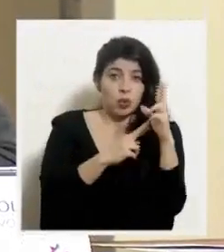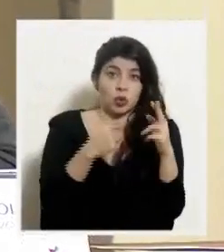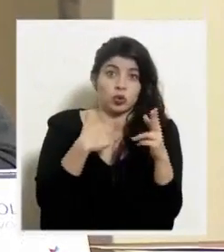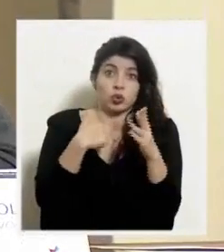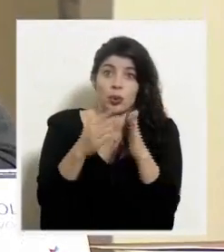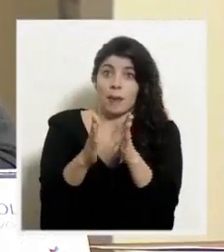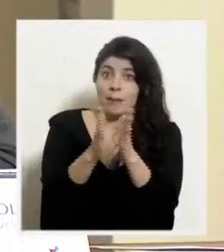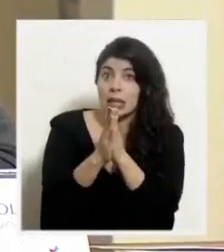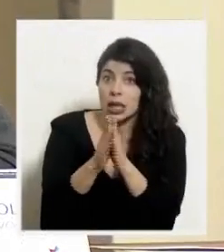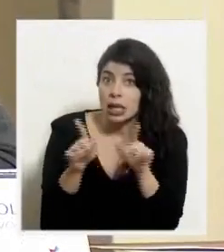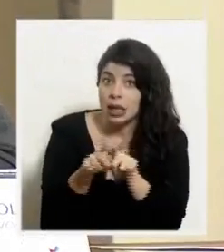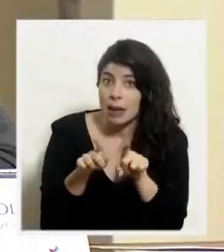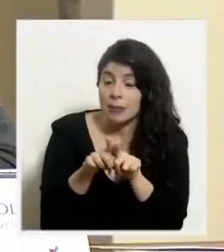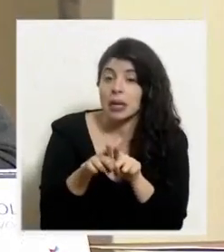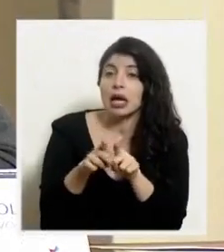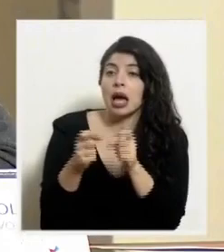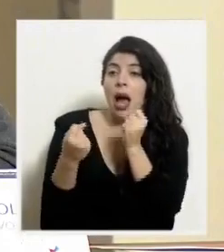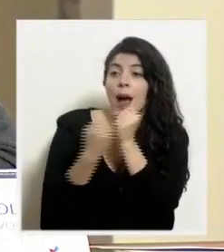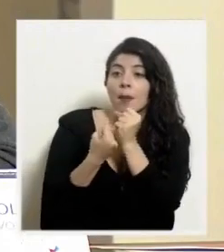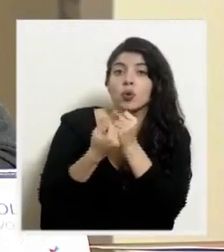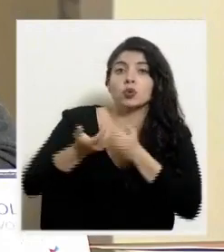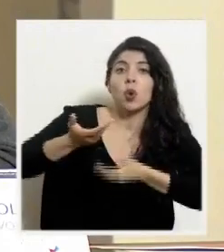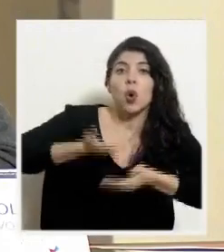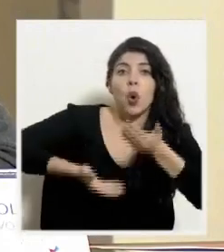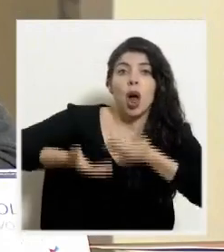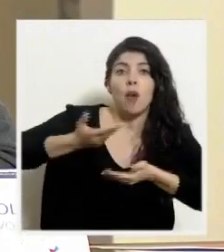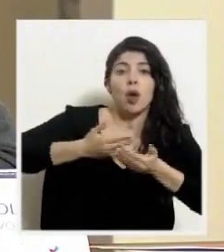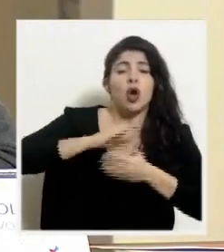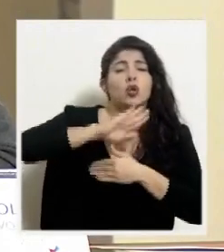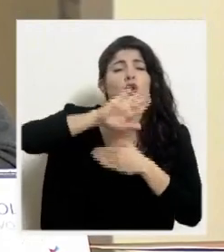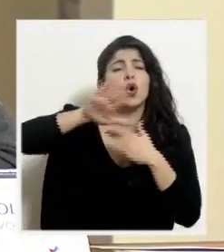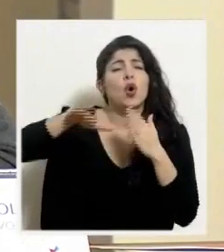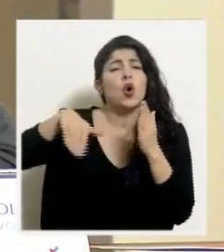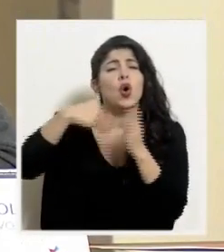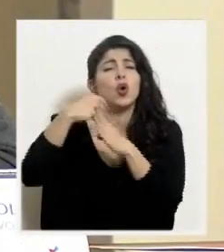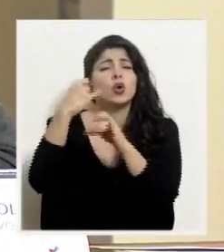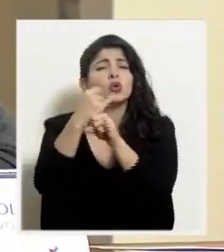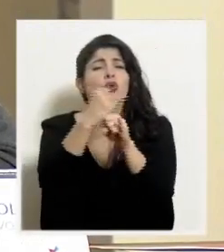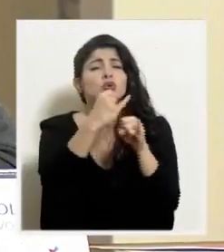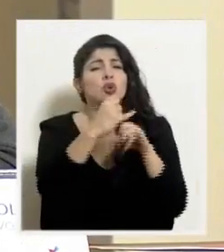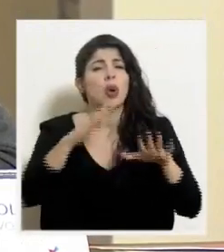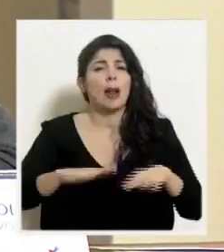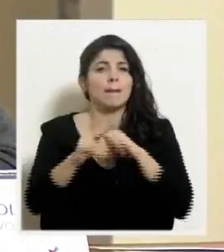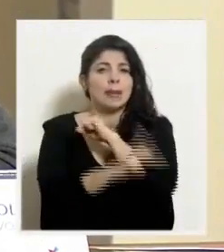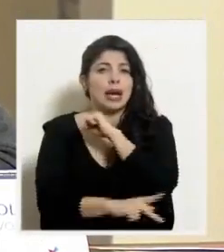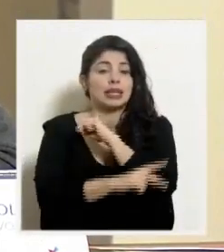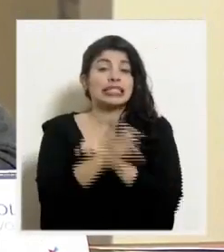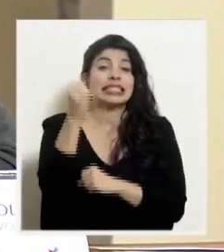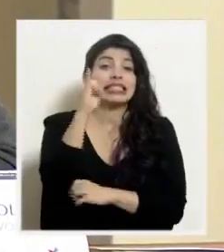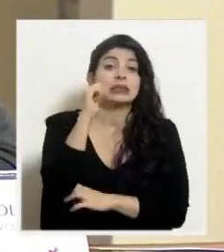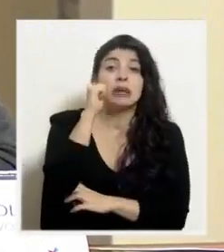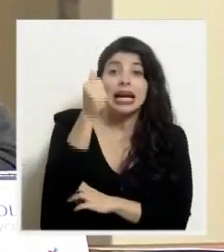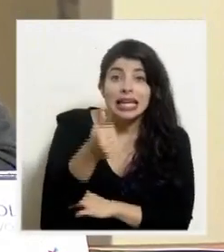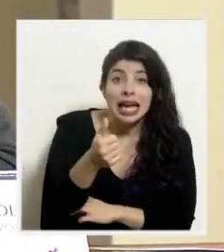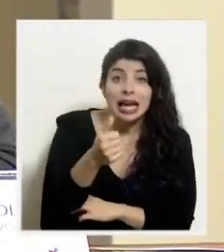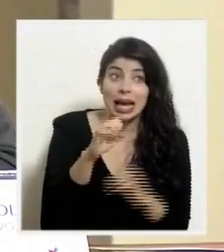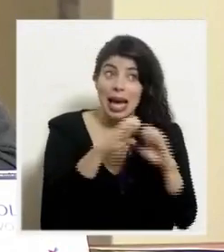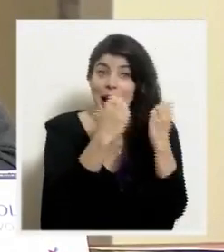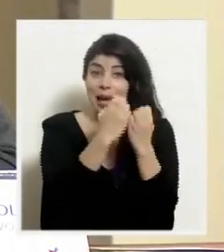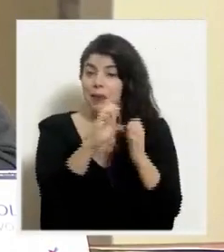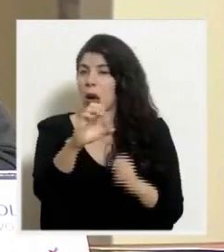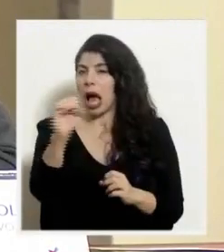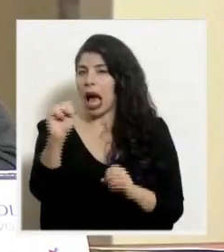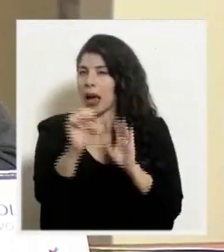pido también la colaboración a todas las instancias del país. Si nosotros mañana, si el equipo de la Caja hoy nos